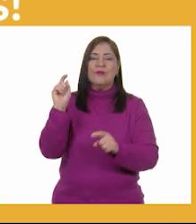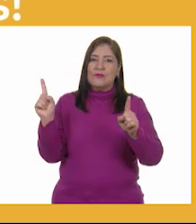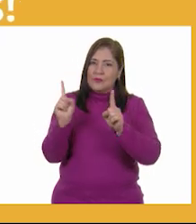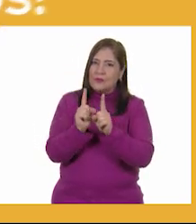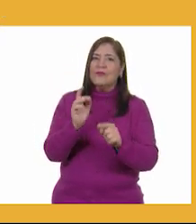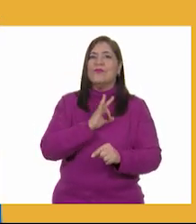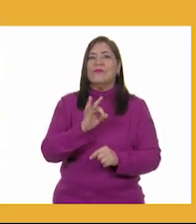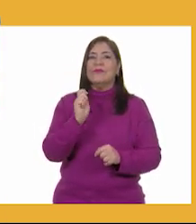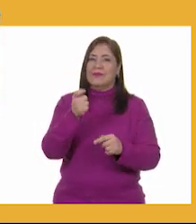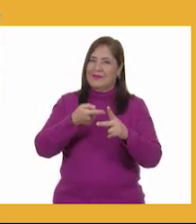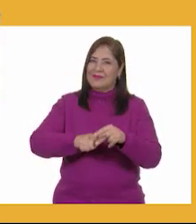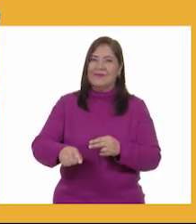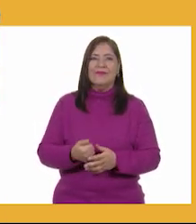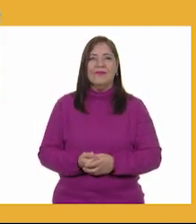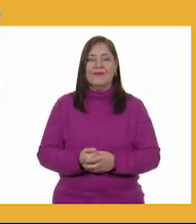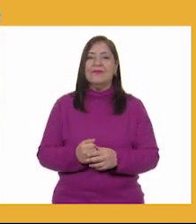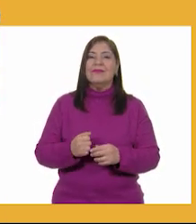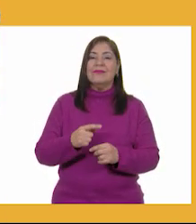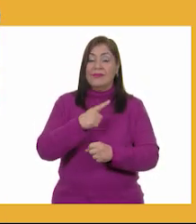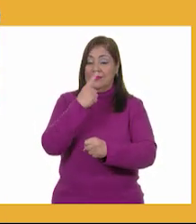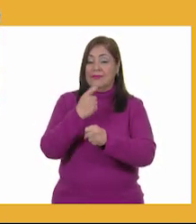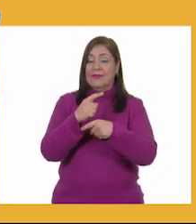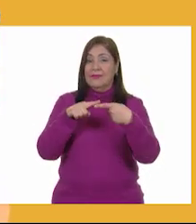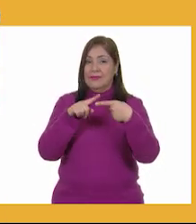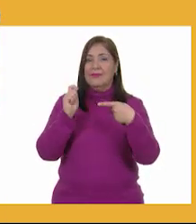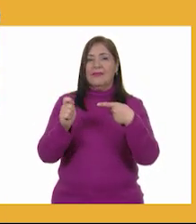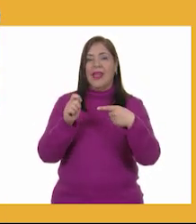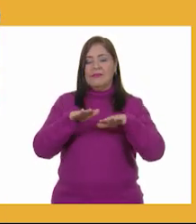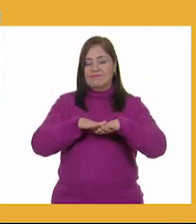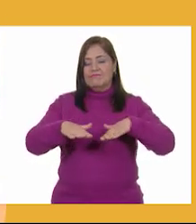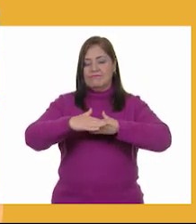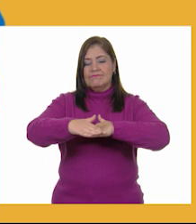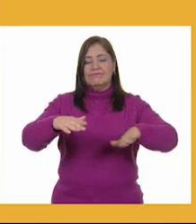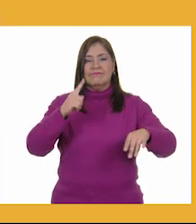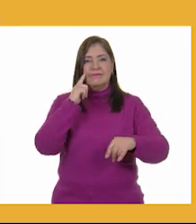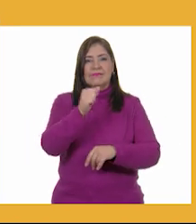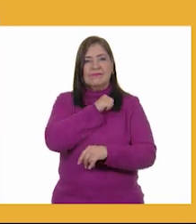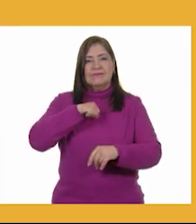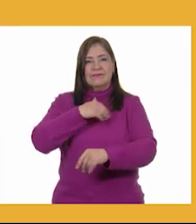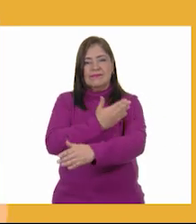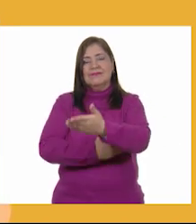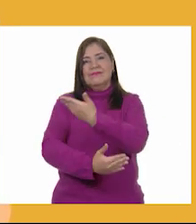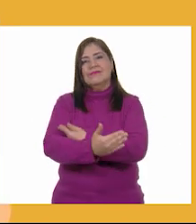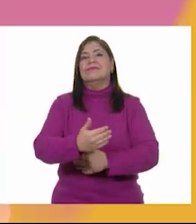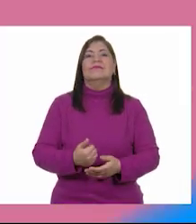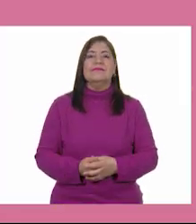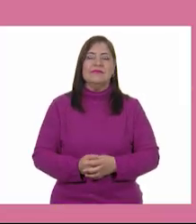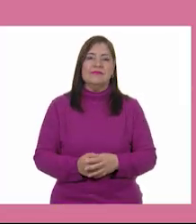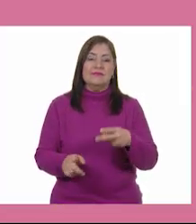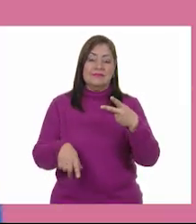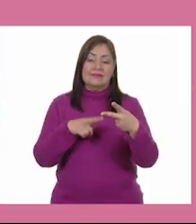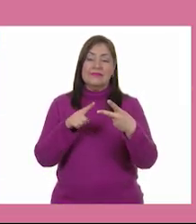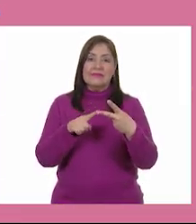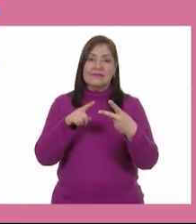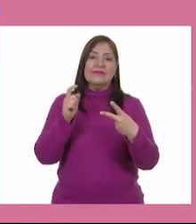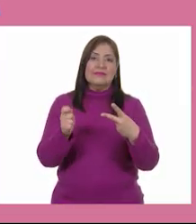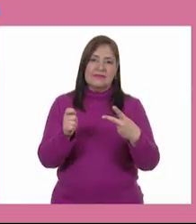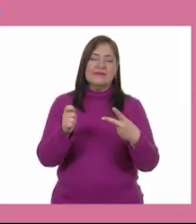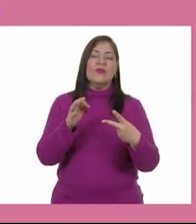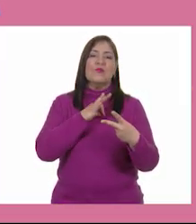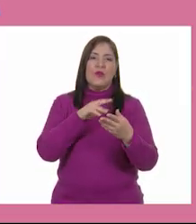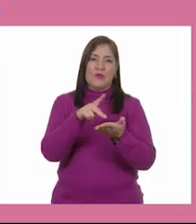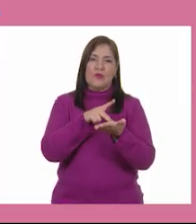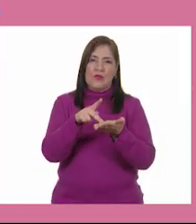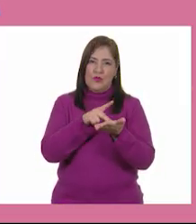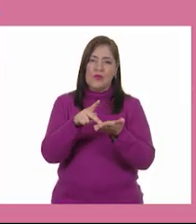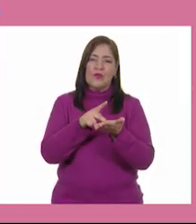¡Empecemos! 1. Estira la playera a lo largo y a lo ancho. 2. Marca con el